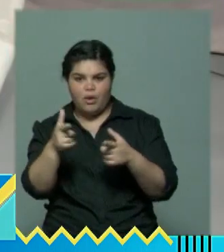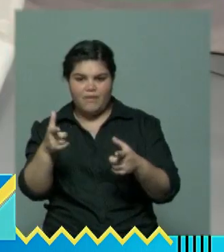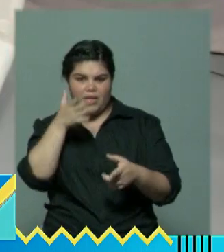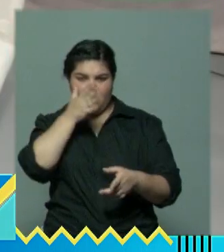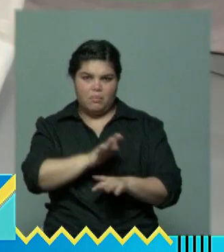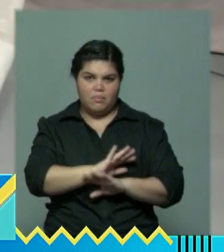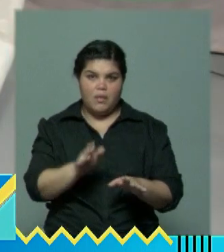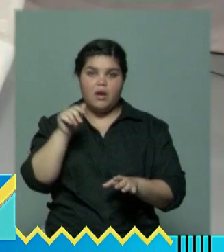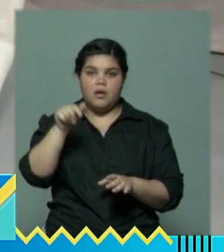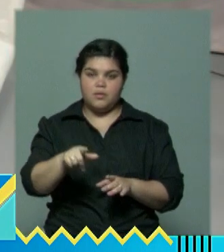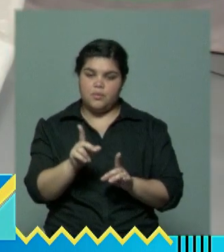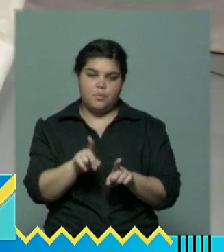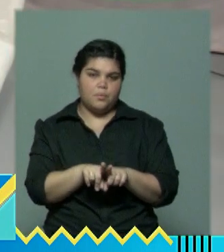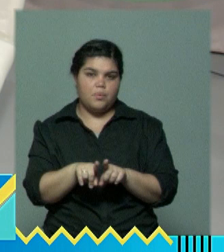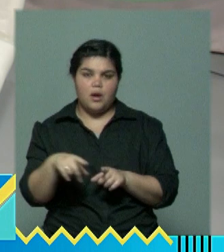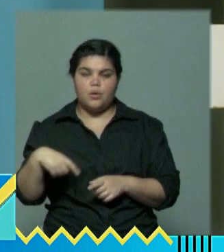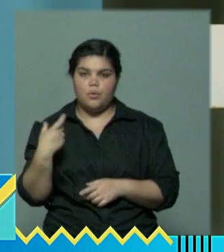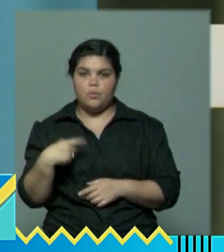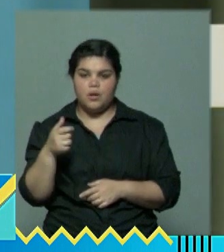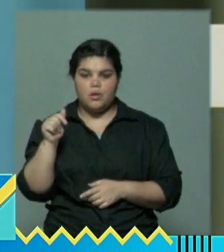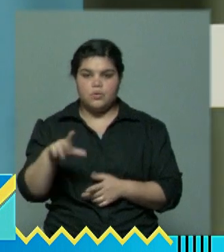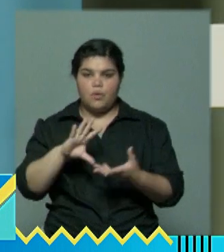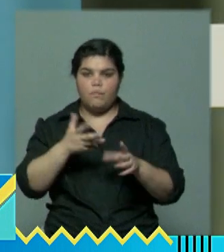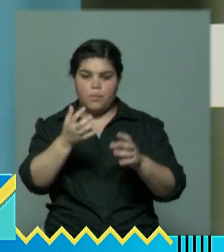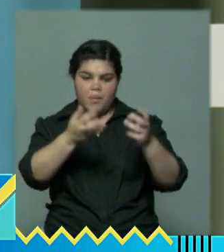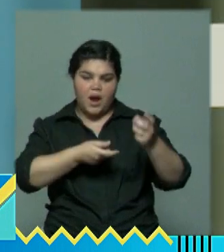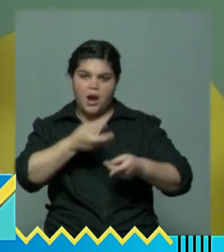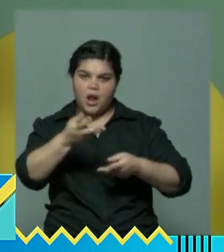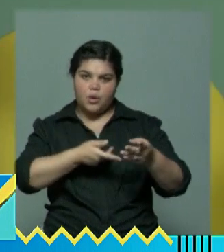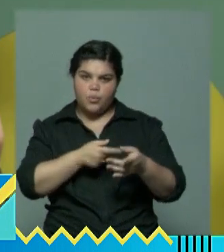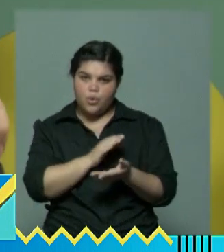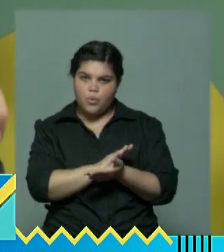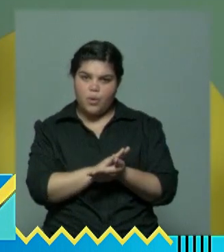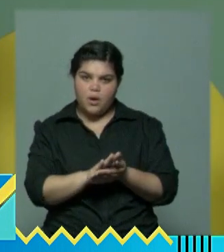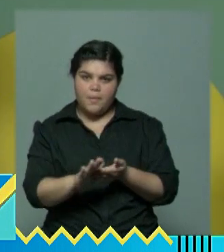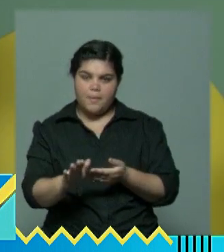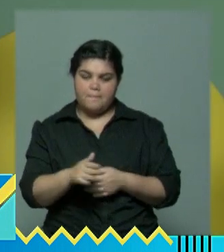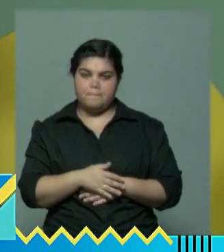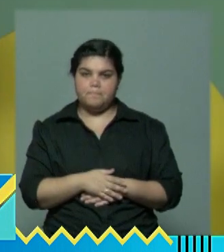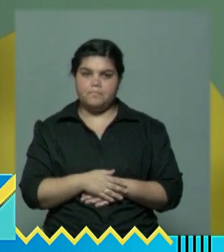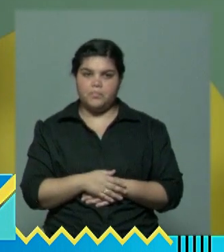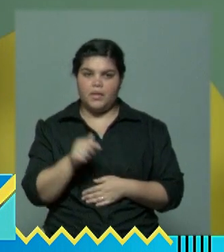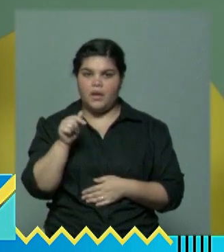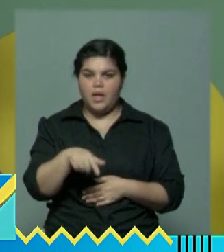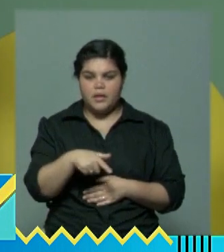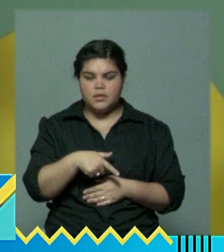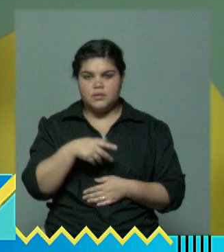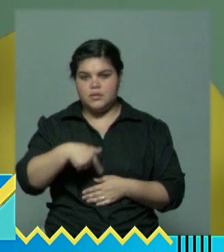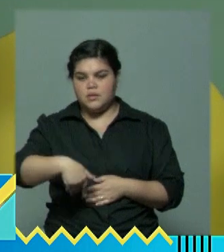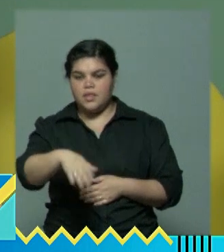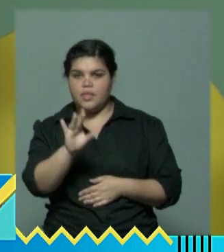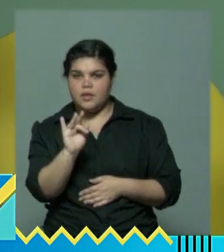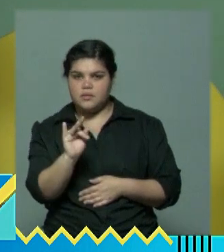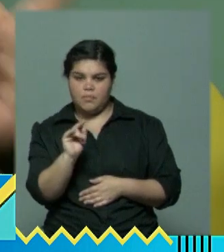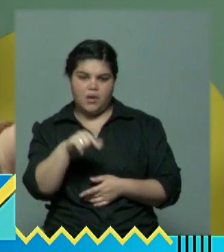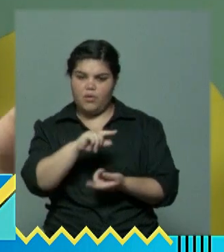los jubilados, como estaba marcando Sergio, es una nueva forma de cálculo que en definitiva se modificó. Si va a ser para este mes de diciembre, no se va a